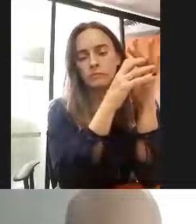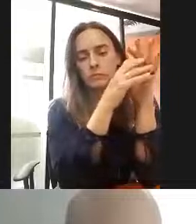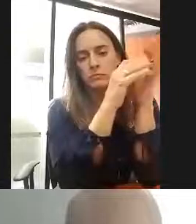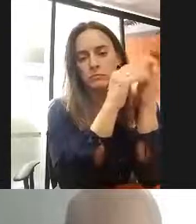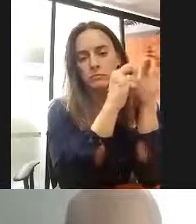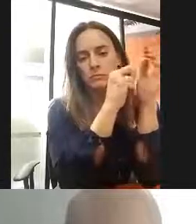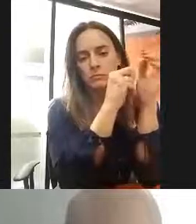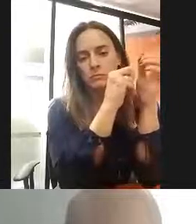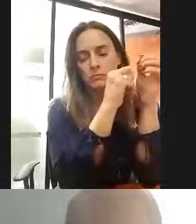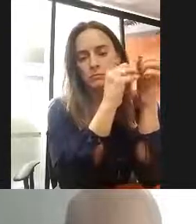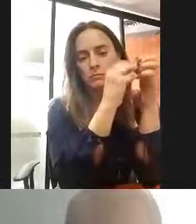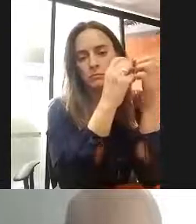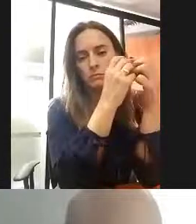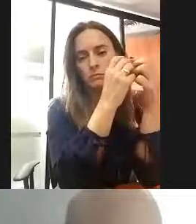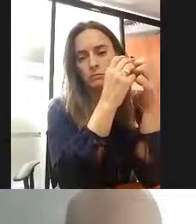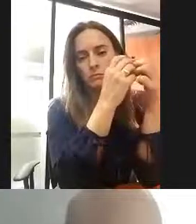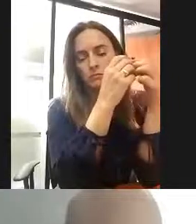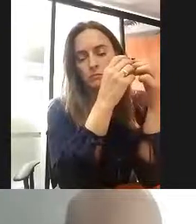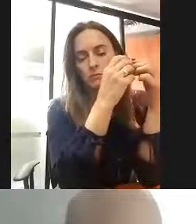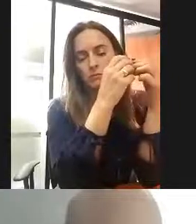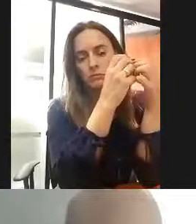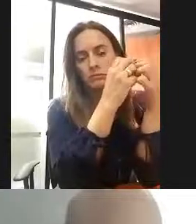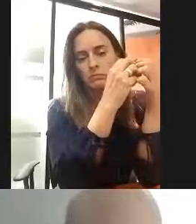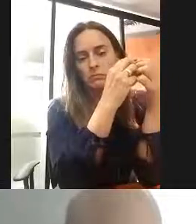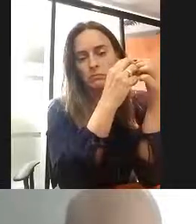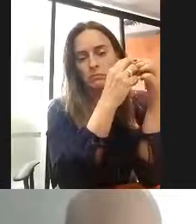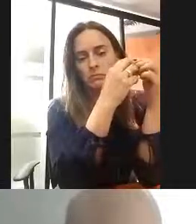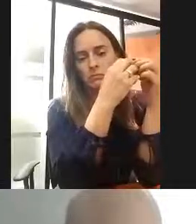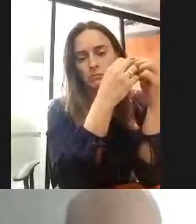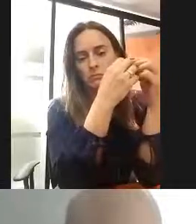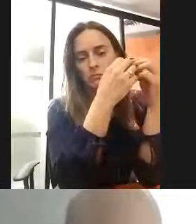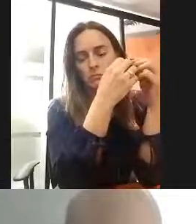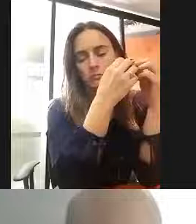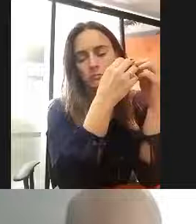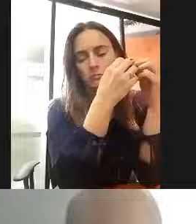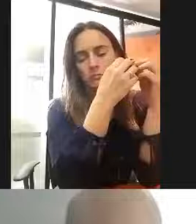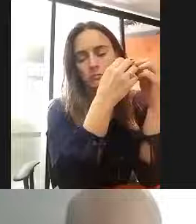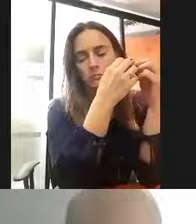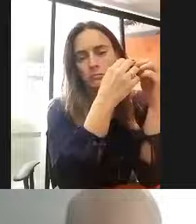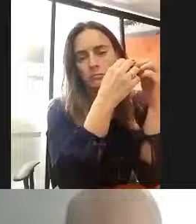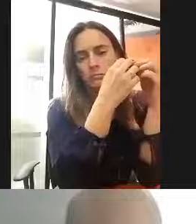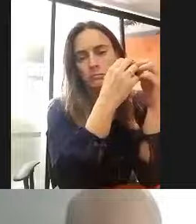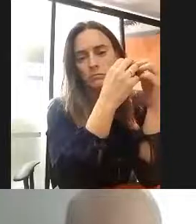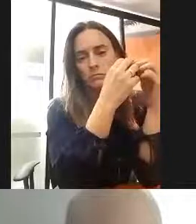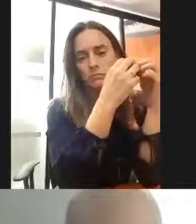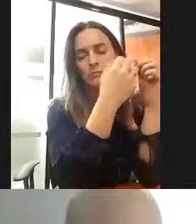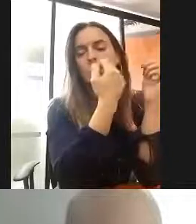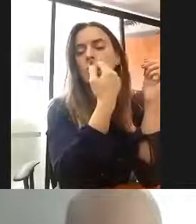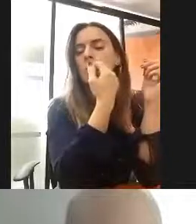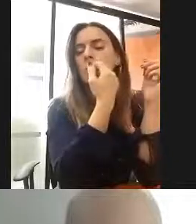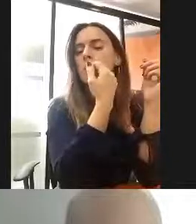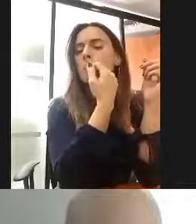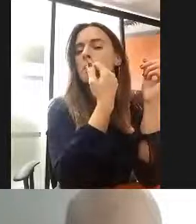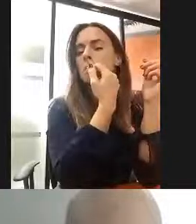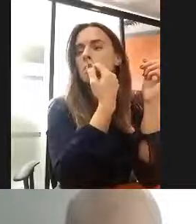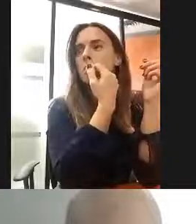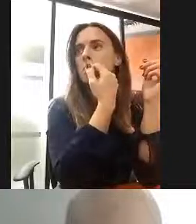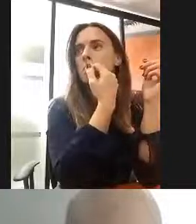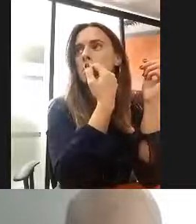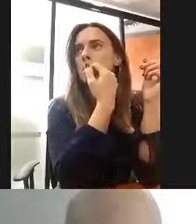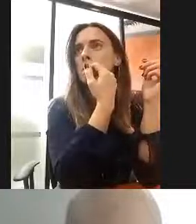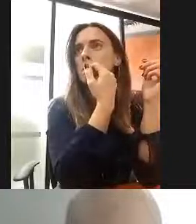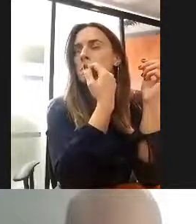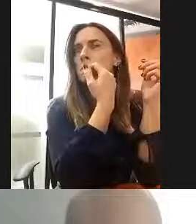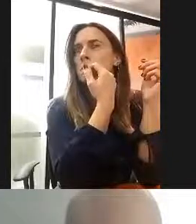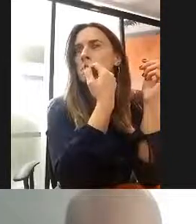intervenir en la conflictividad a partir de tener los suficientes recursos como para poder hacerlo. A mí me tocó